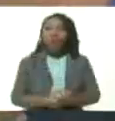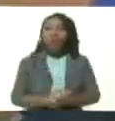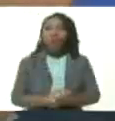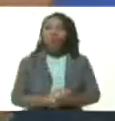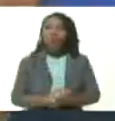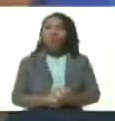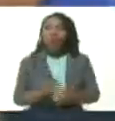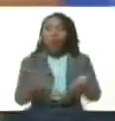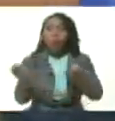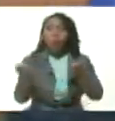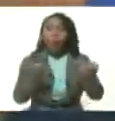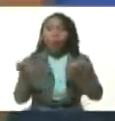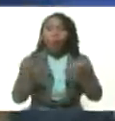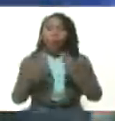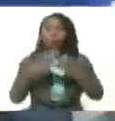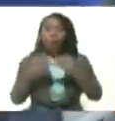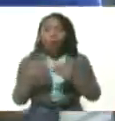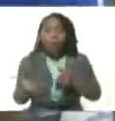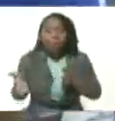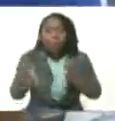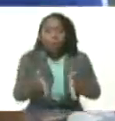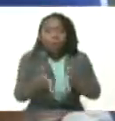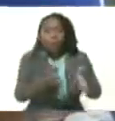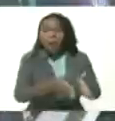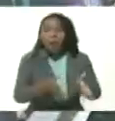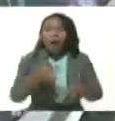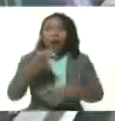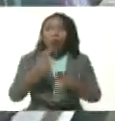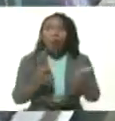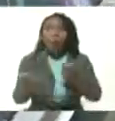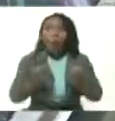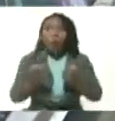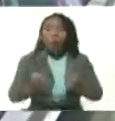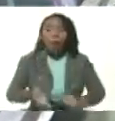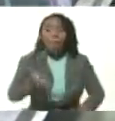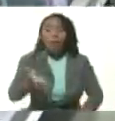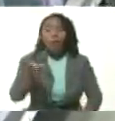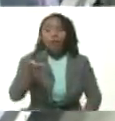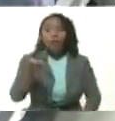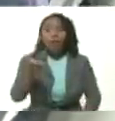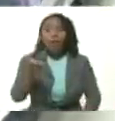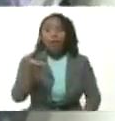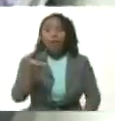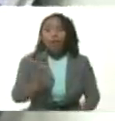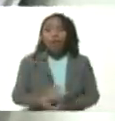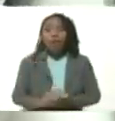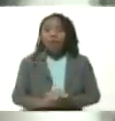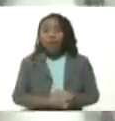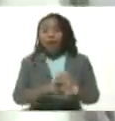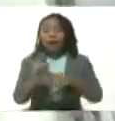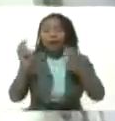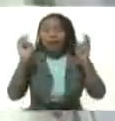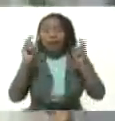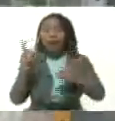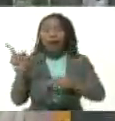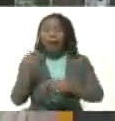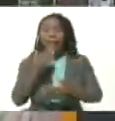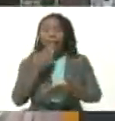¿Llevas el control de todas las cubetas, pues? Sí, llevamos un control efectivo. En este caso aquí me